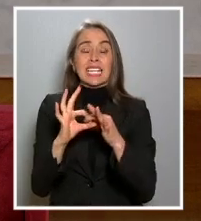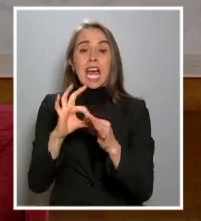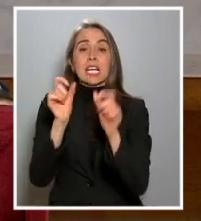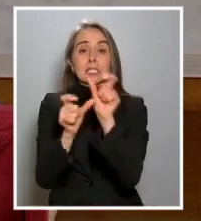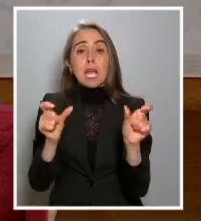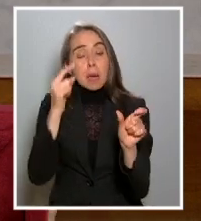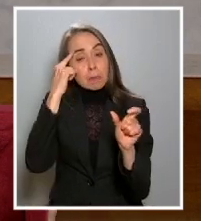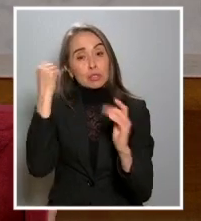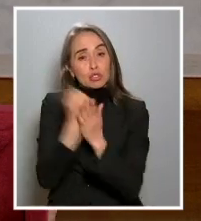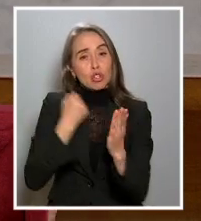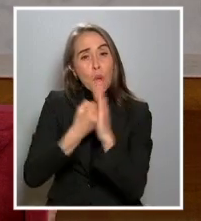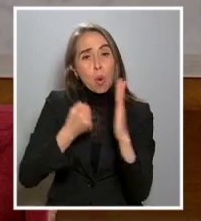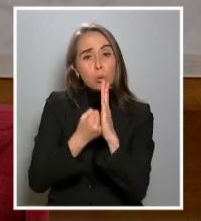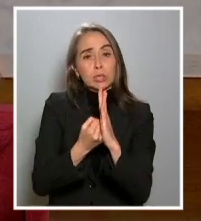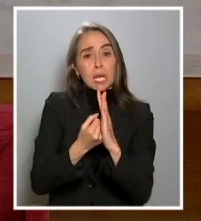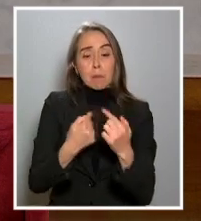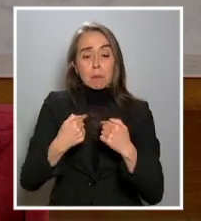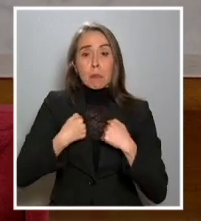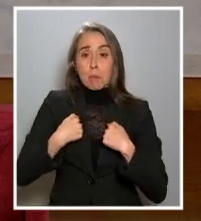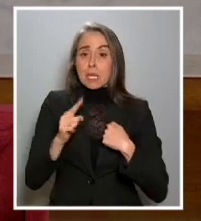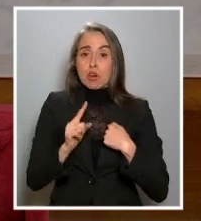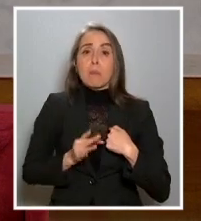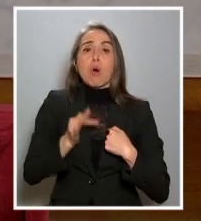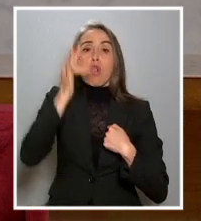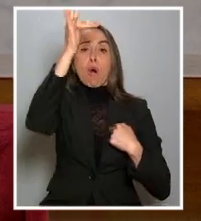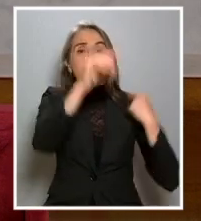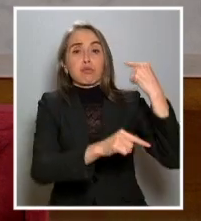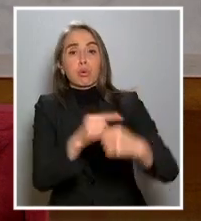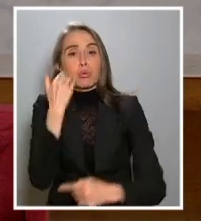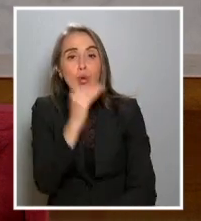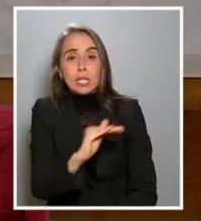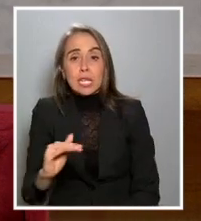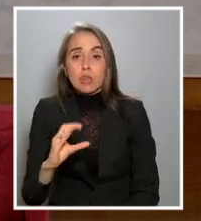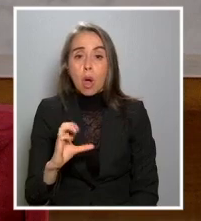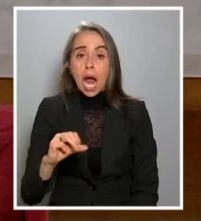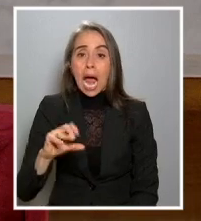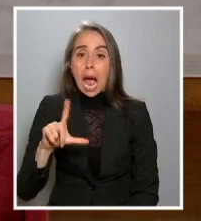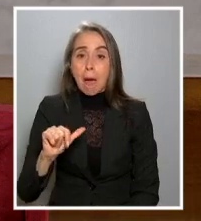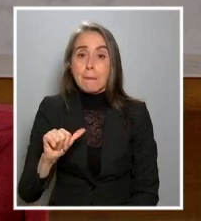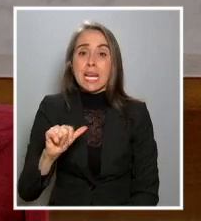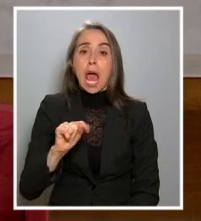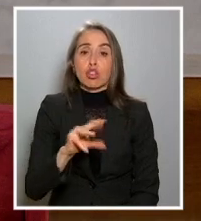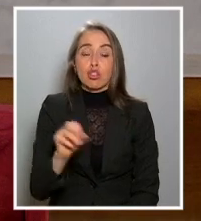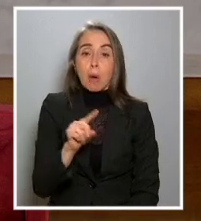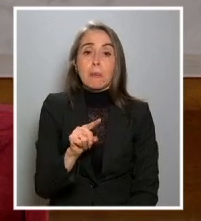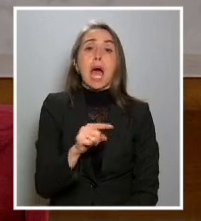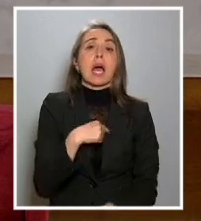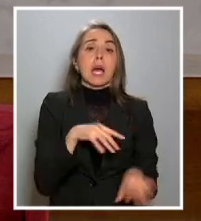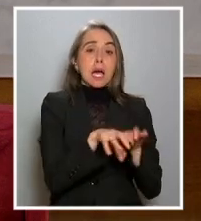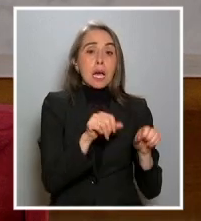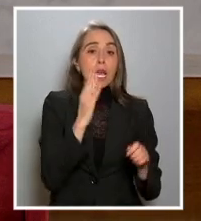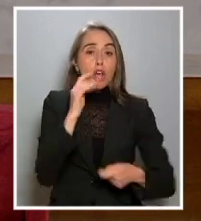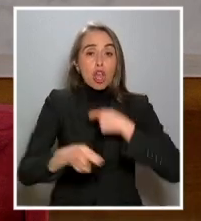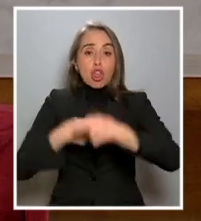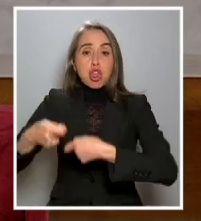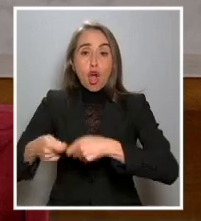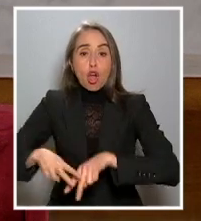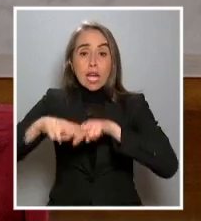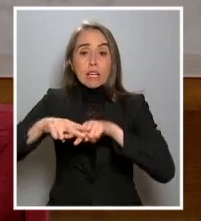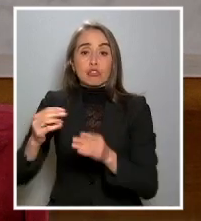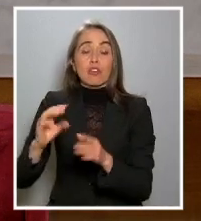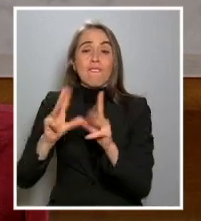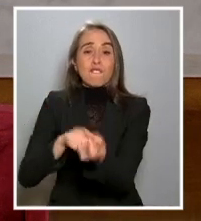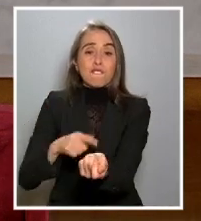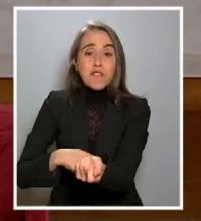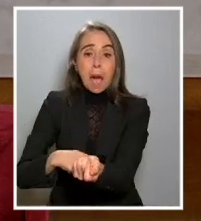y los que vendrán. En el caso particular de Camila y Tomás hemos dispuesto que las donaciones recibidas por la familia